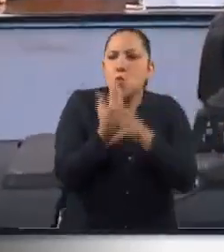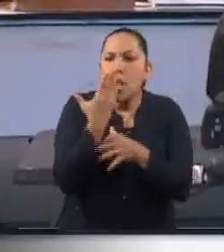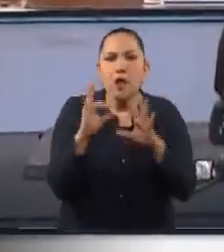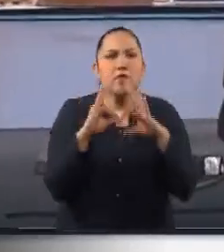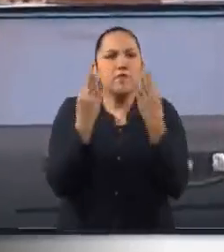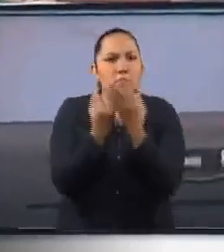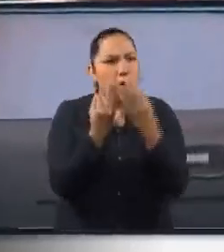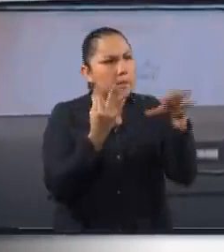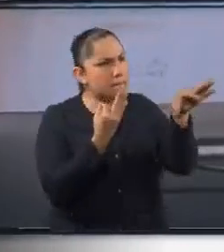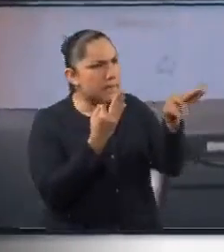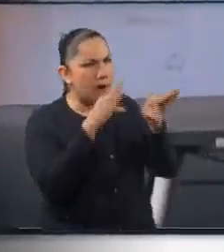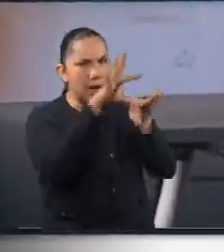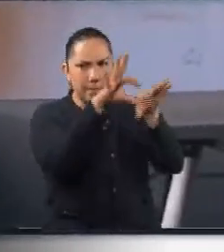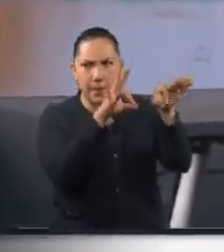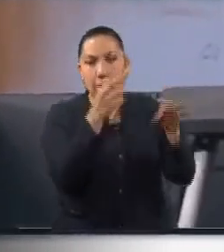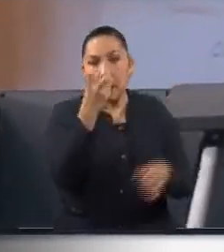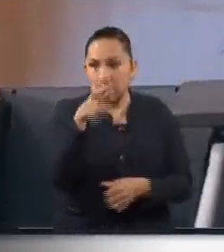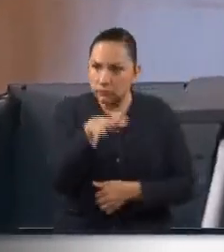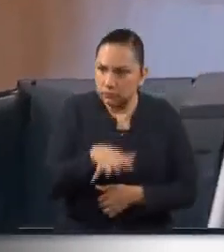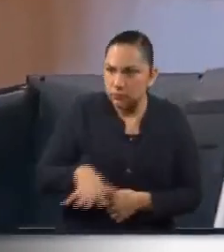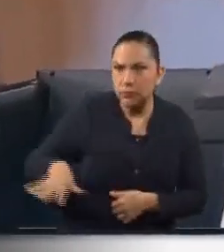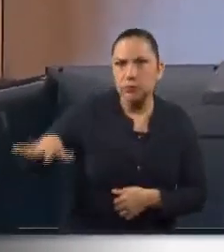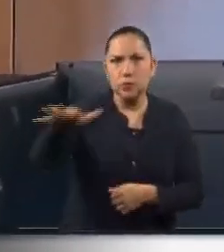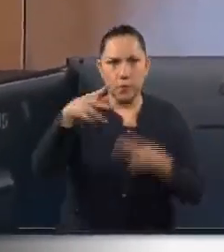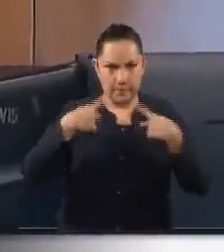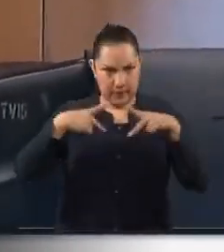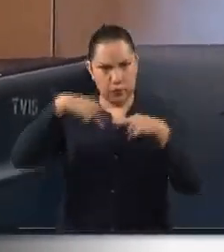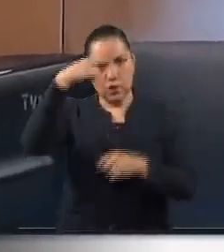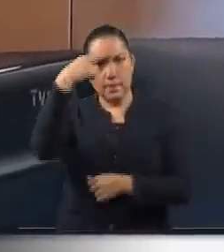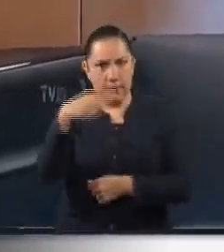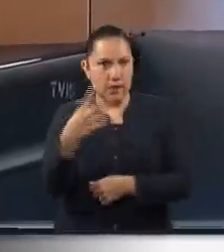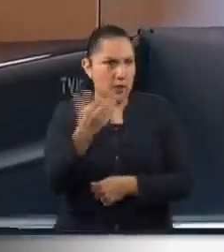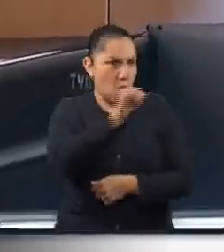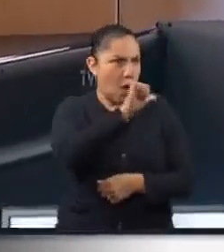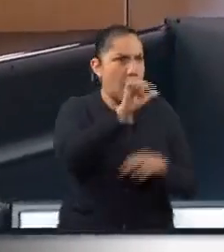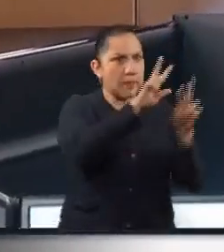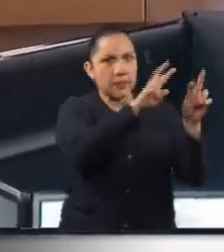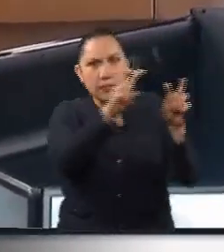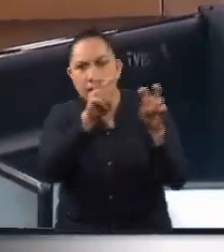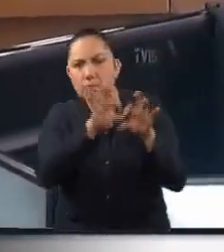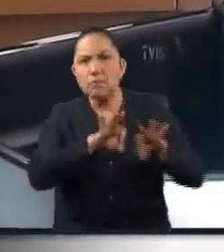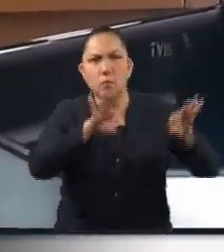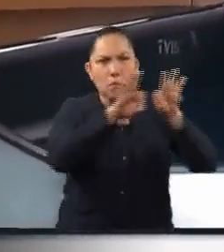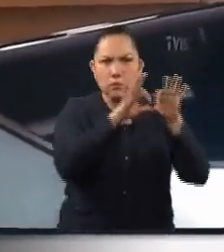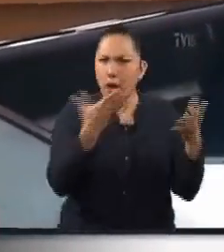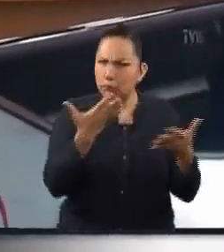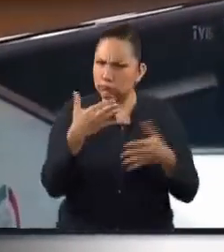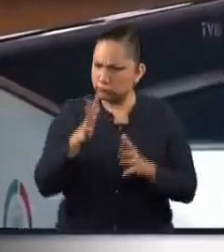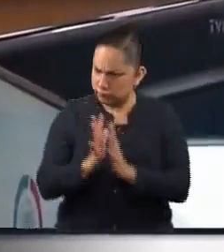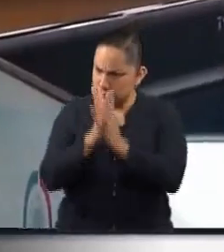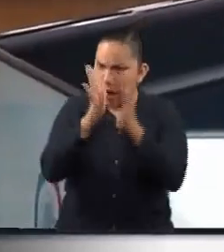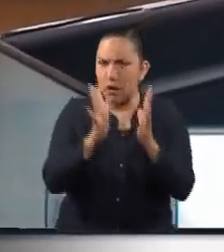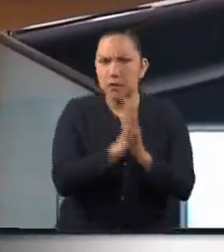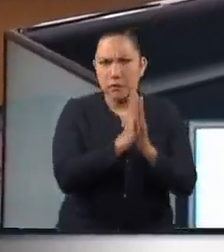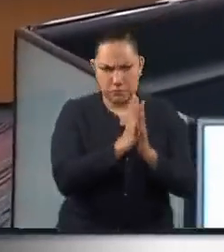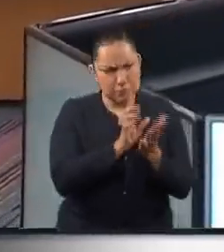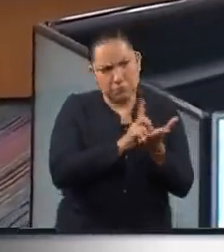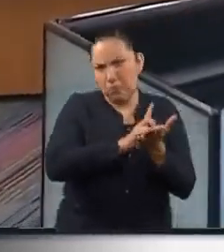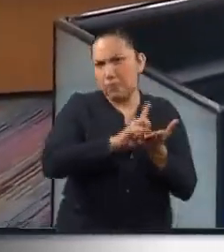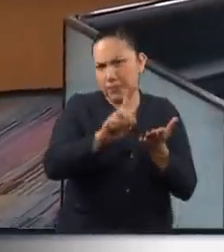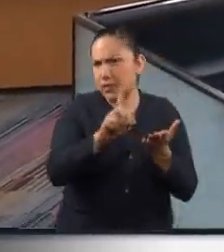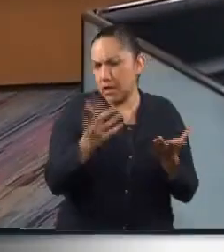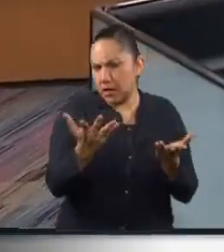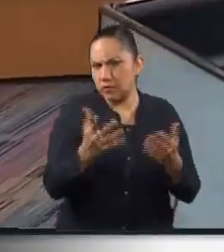a votar en los asuntos públicos por parte de los ciudadanos esa nueva forma de elección será parte de el ejercicio